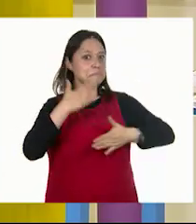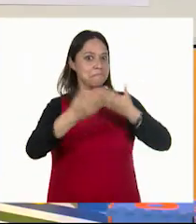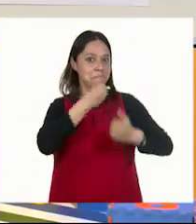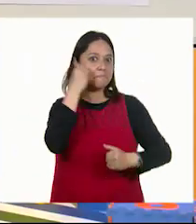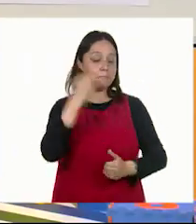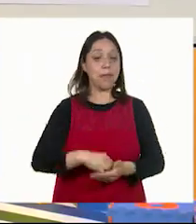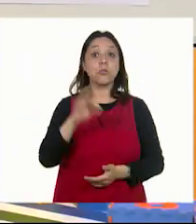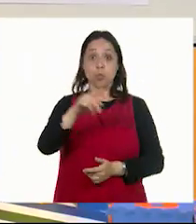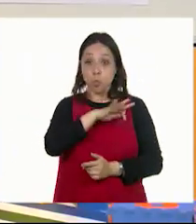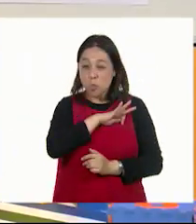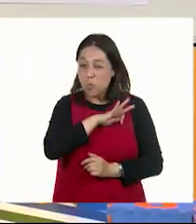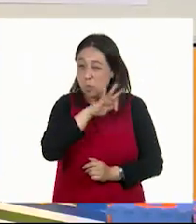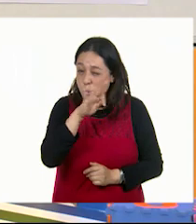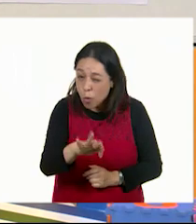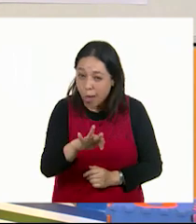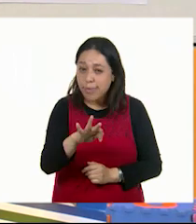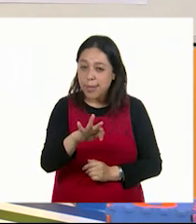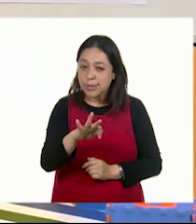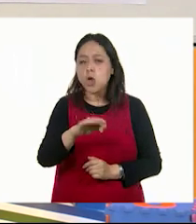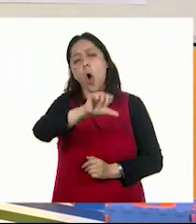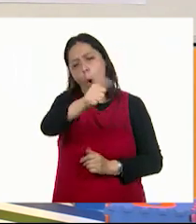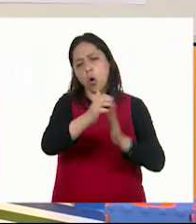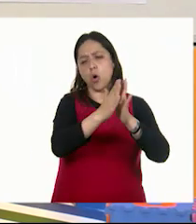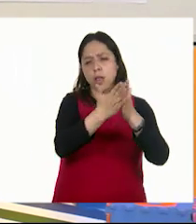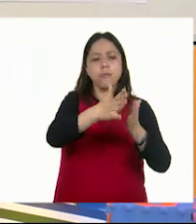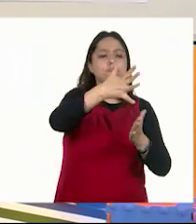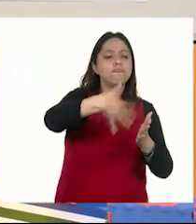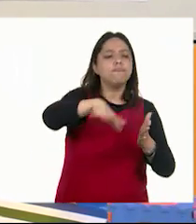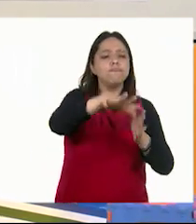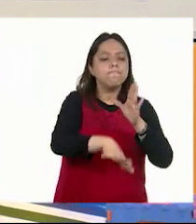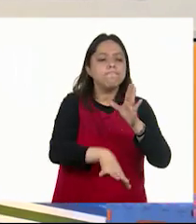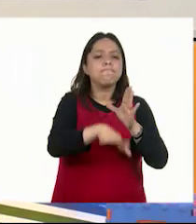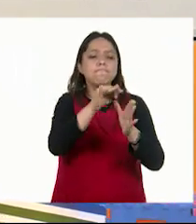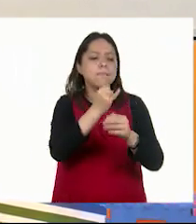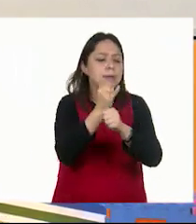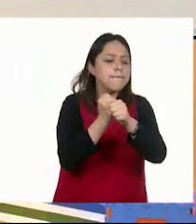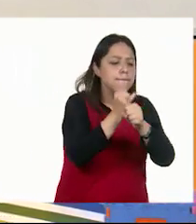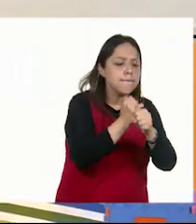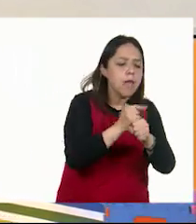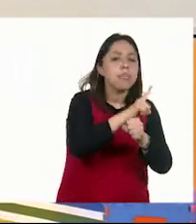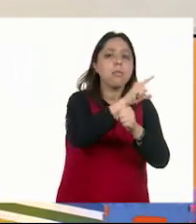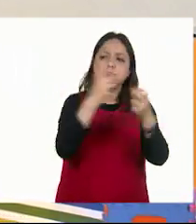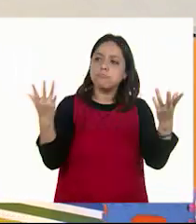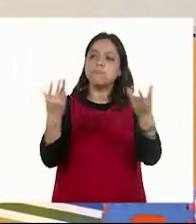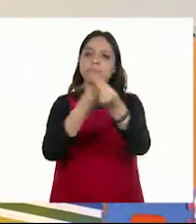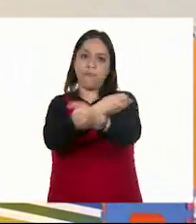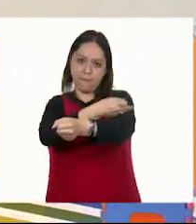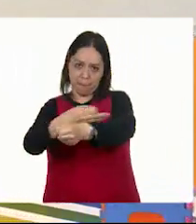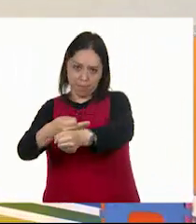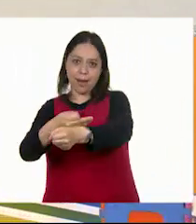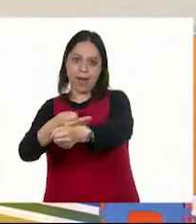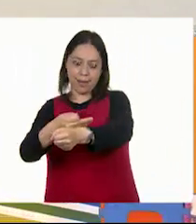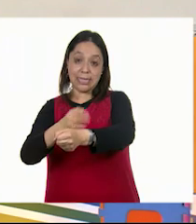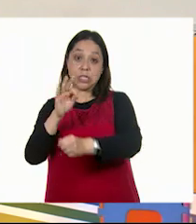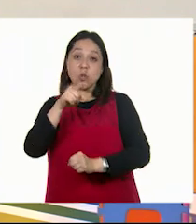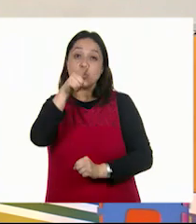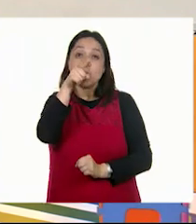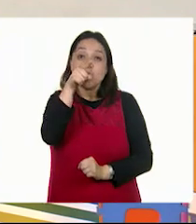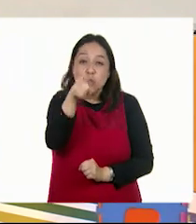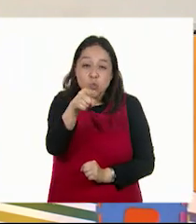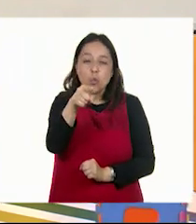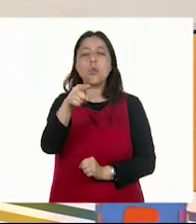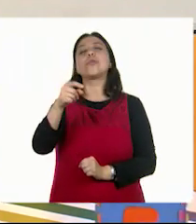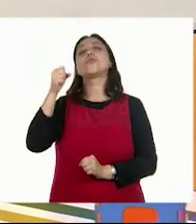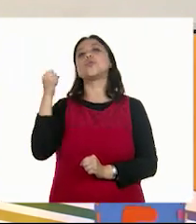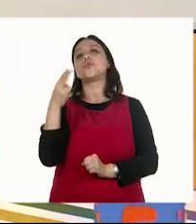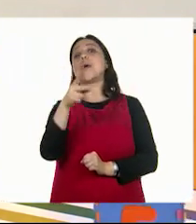Si te es posible, consulta otros libros y comenta el tema de hoy con tu familia. Y si tienes la fortuna de hablar una lengua